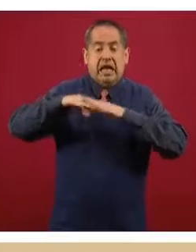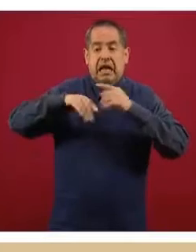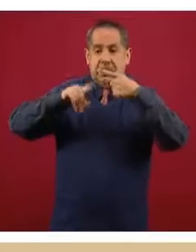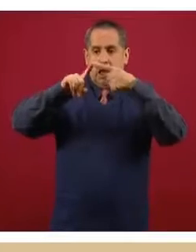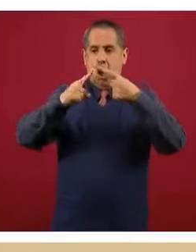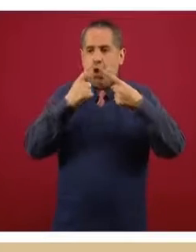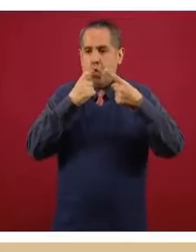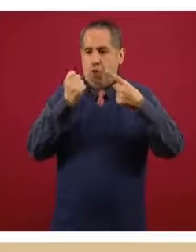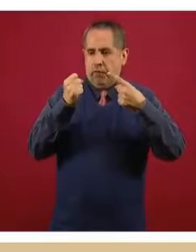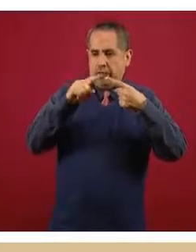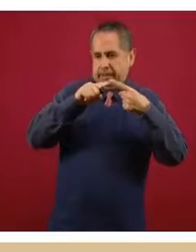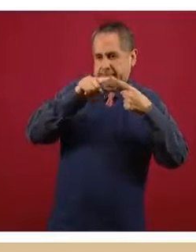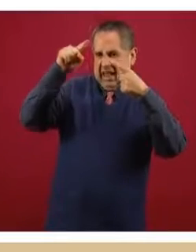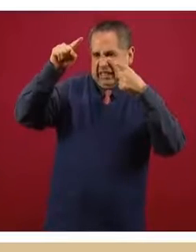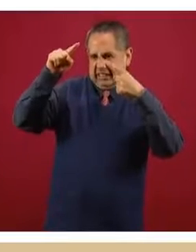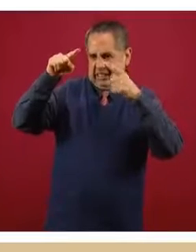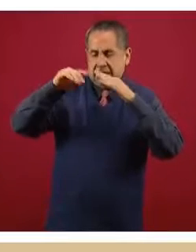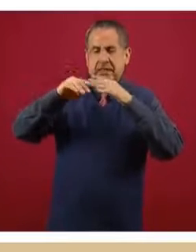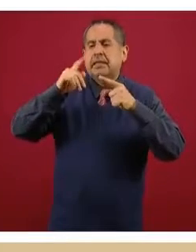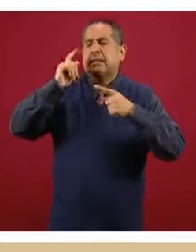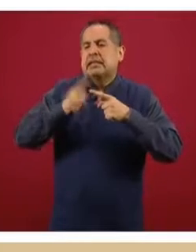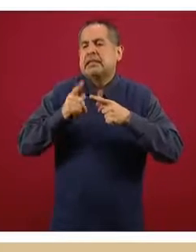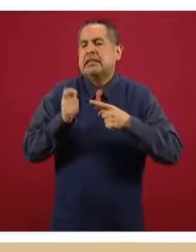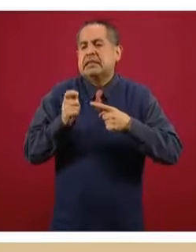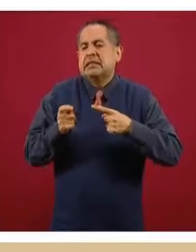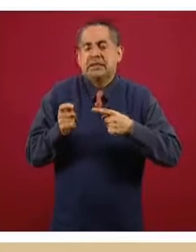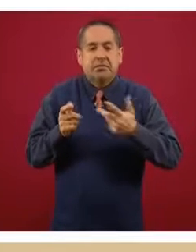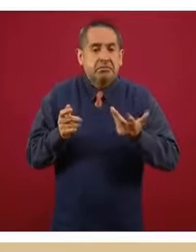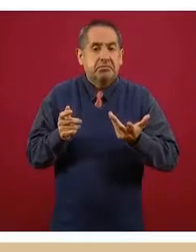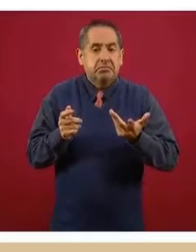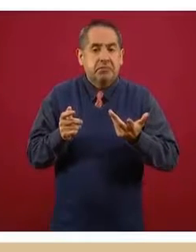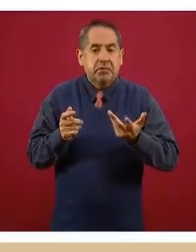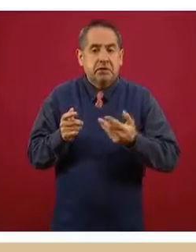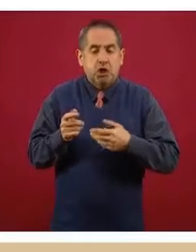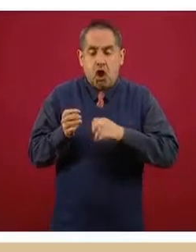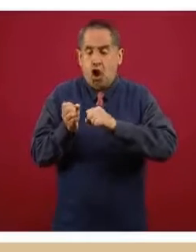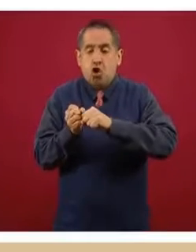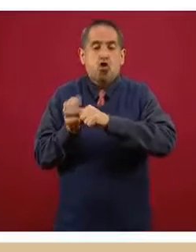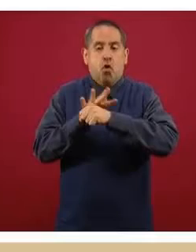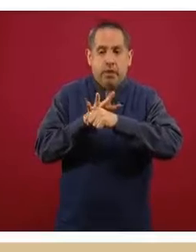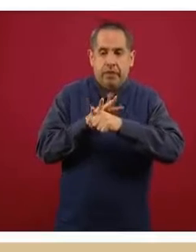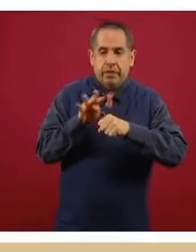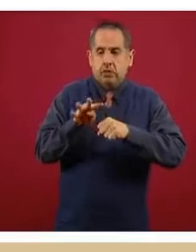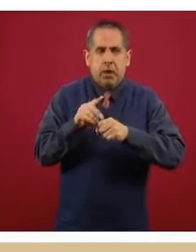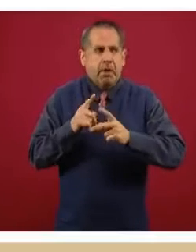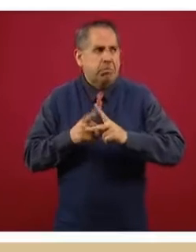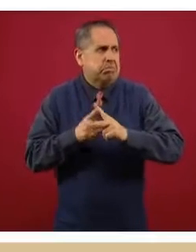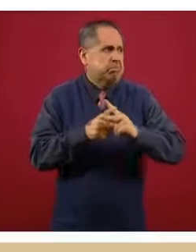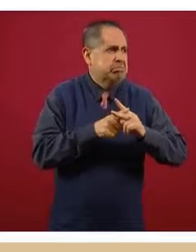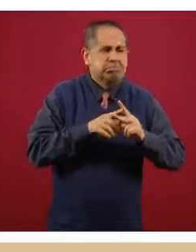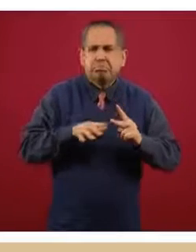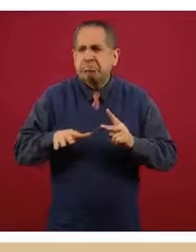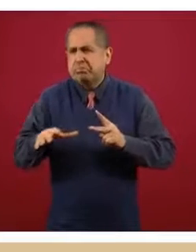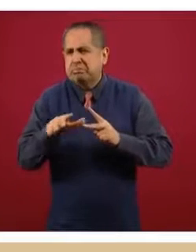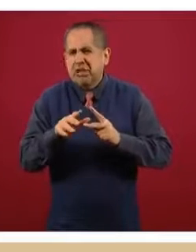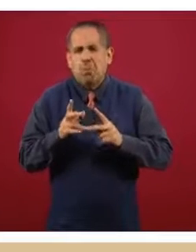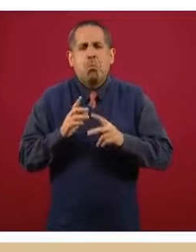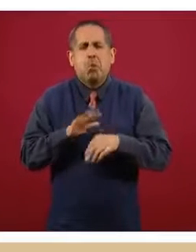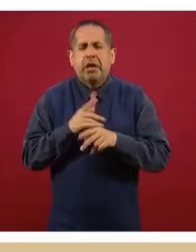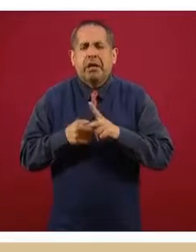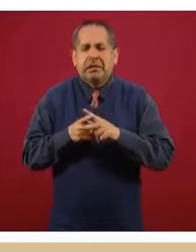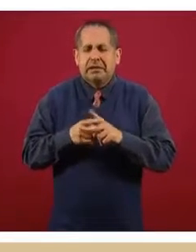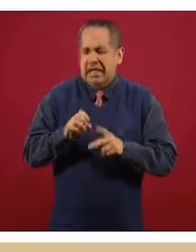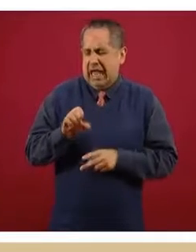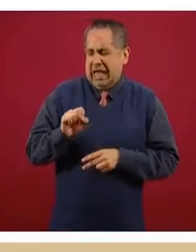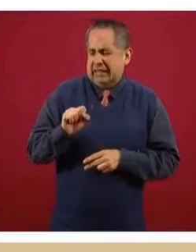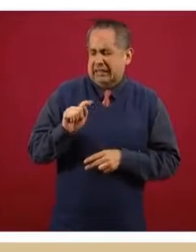rojo intenso, representa a los casos de COVID-19 estimados. ¿Por qué les decimos casos estimados?